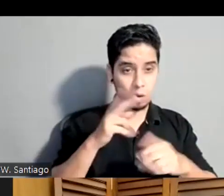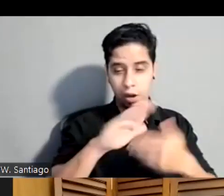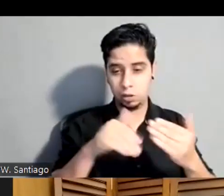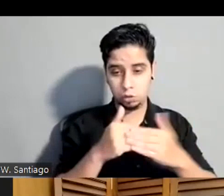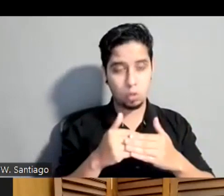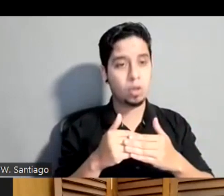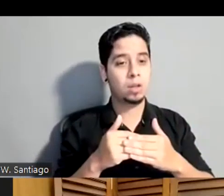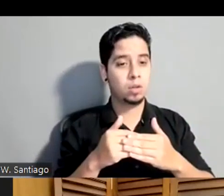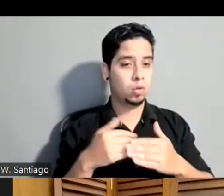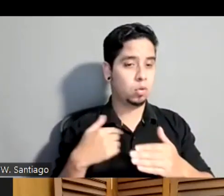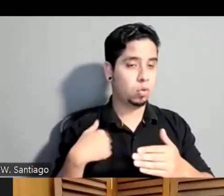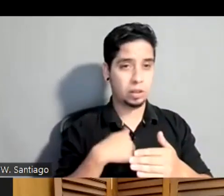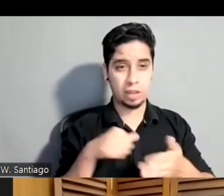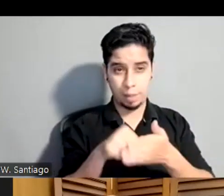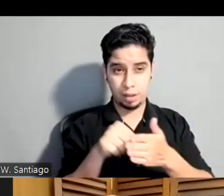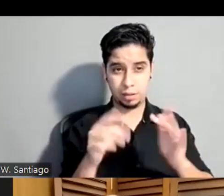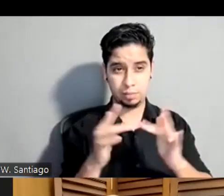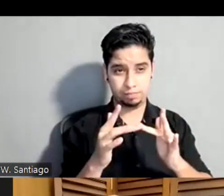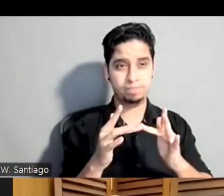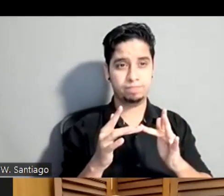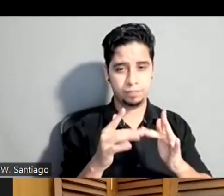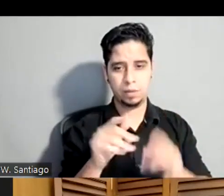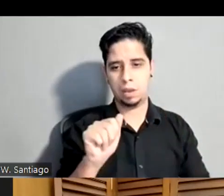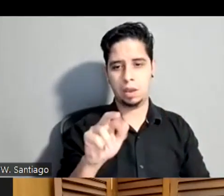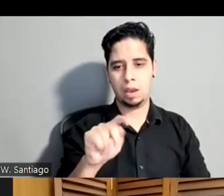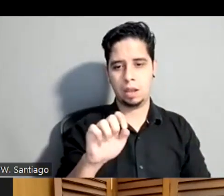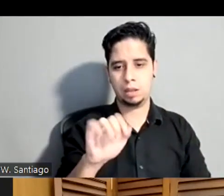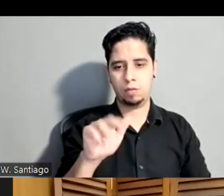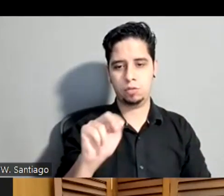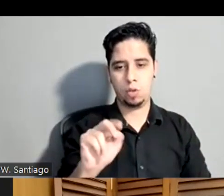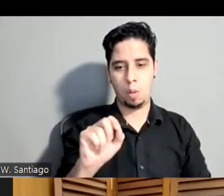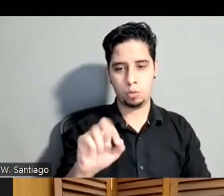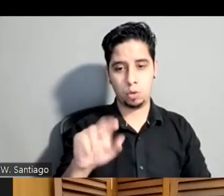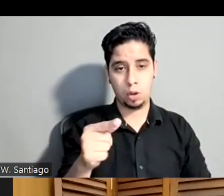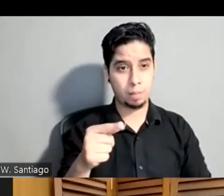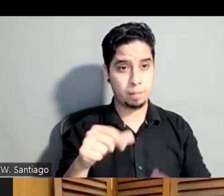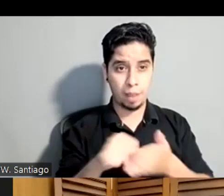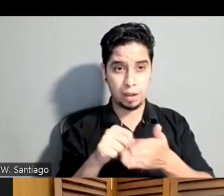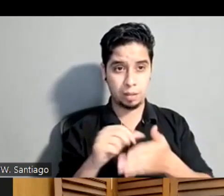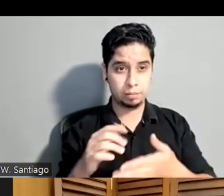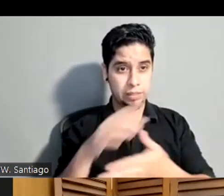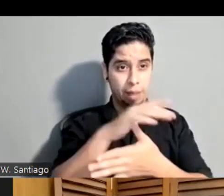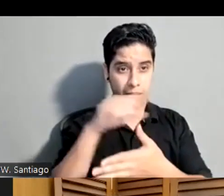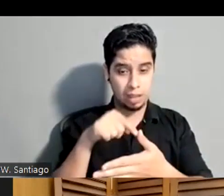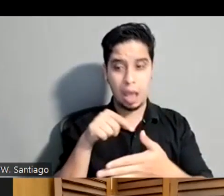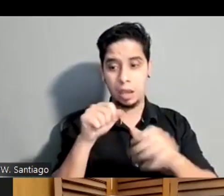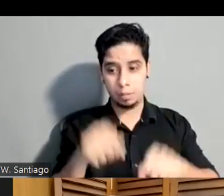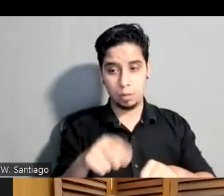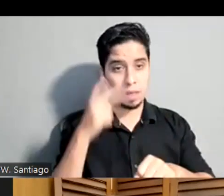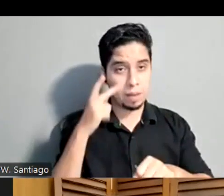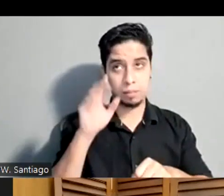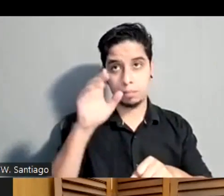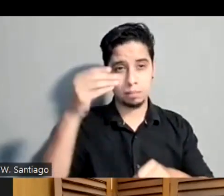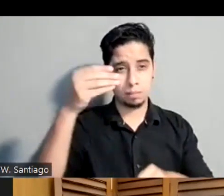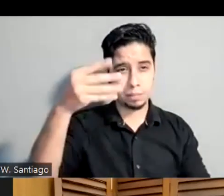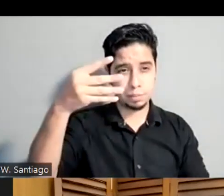plataformas cibernéticas, siendo artefusión.org nuestro portal principal, en donde usted va a encontrar una pestañita,